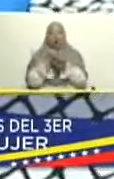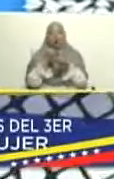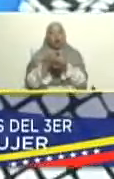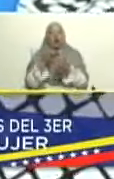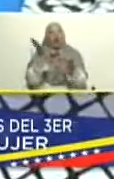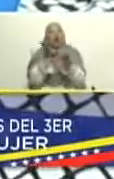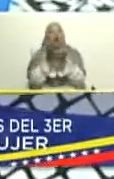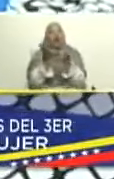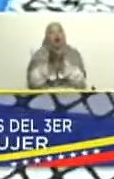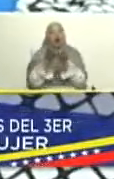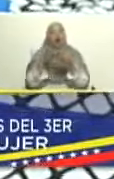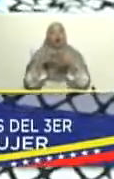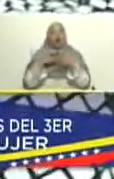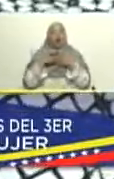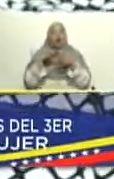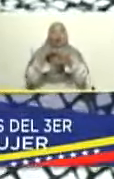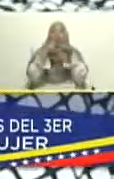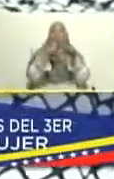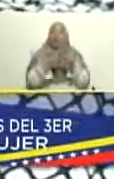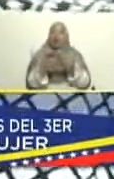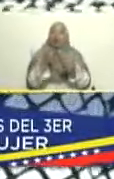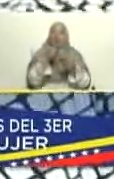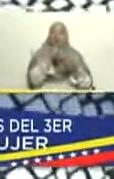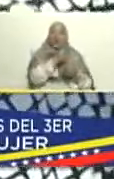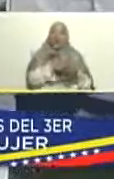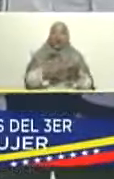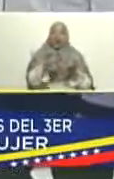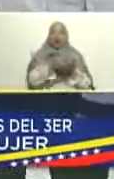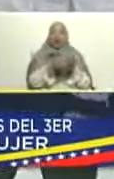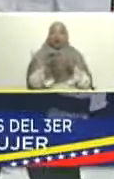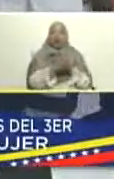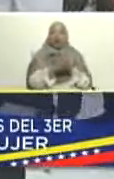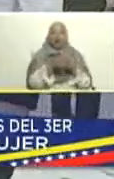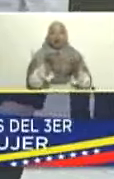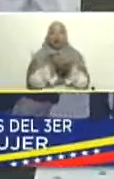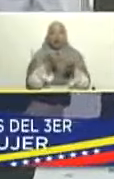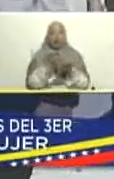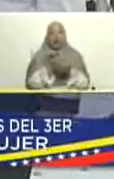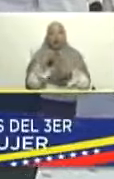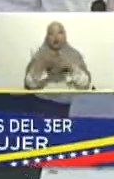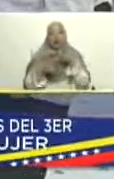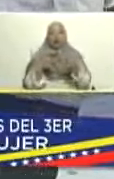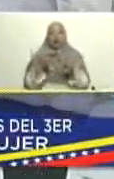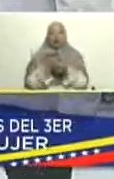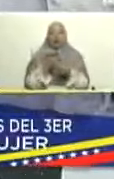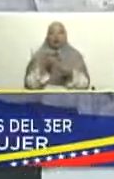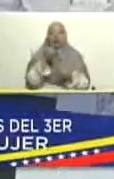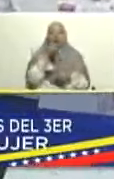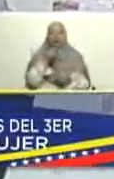escolares, todo tipo de bordados, estampados. Por acá, permítame mostrarle. tengo un diseño.